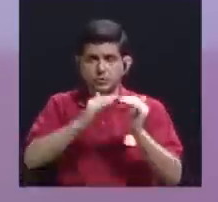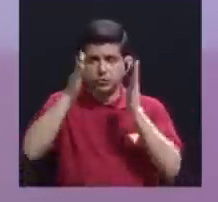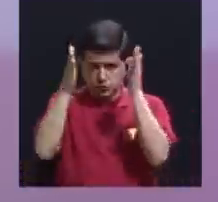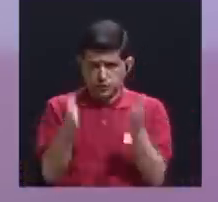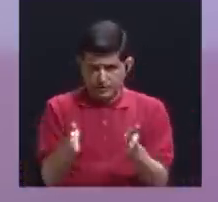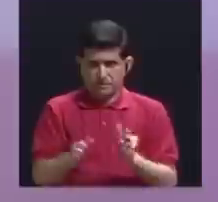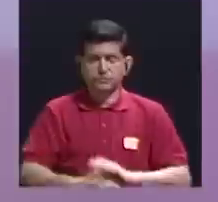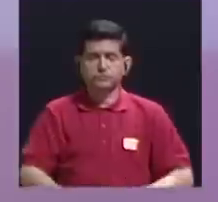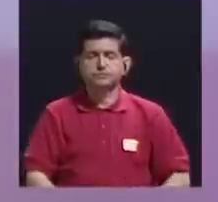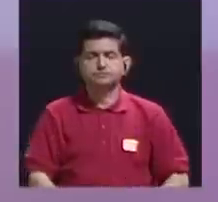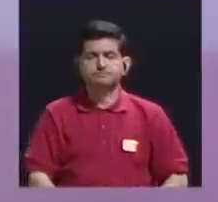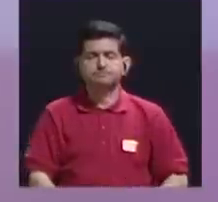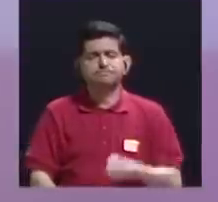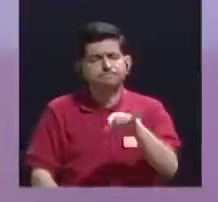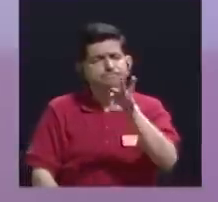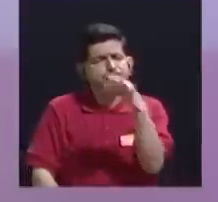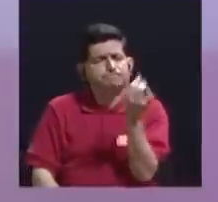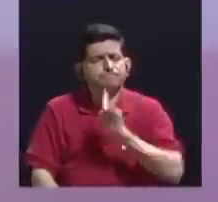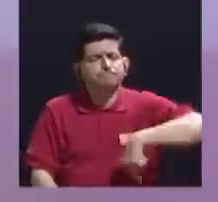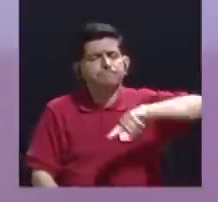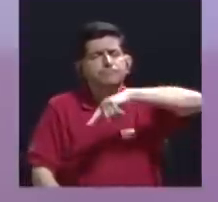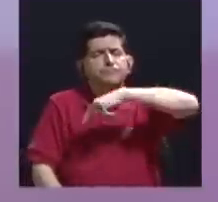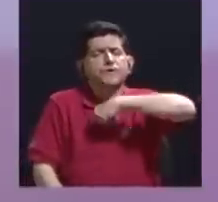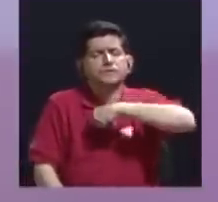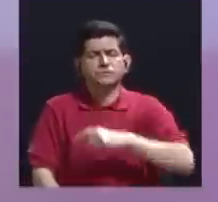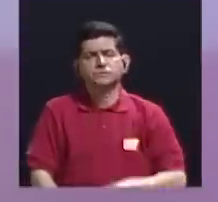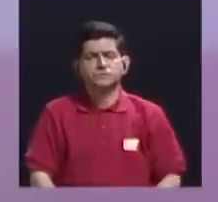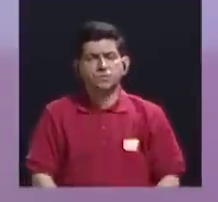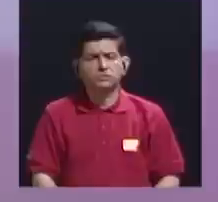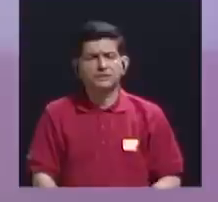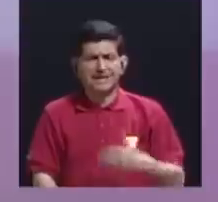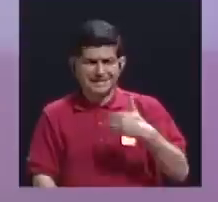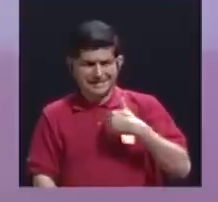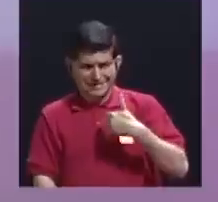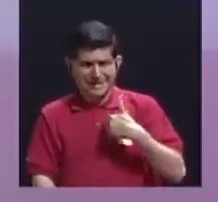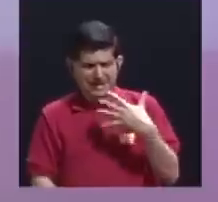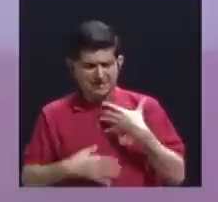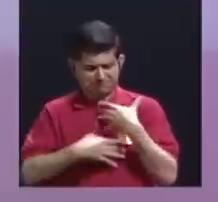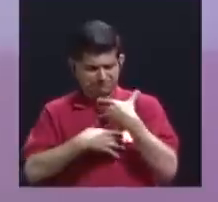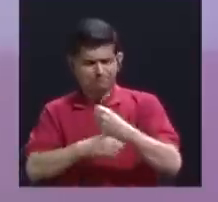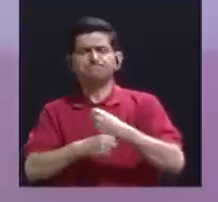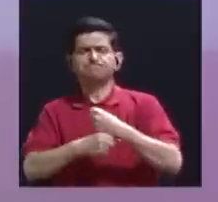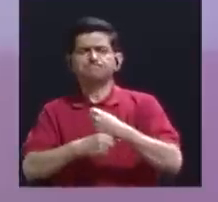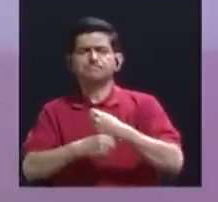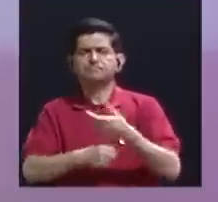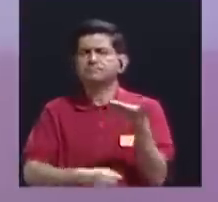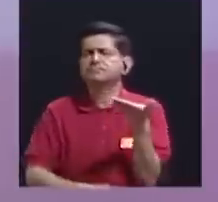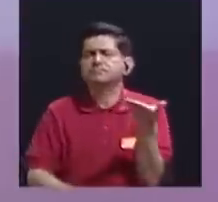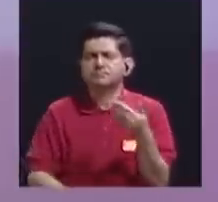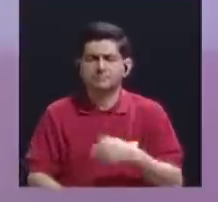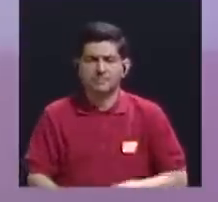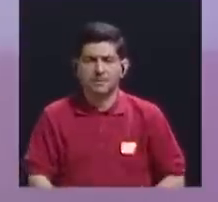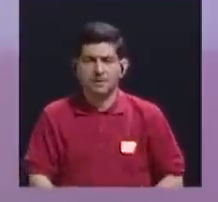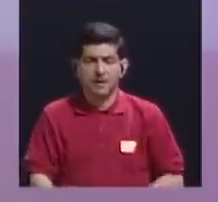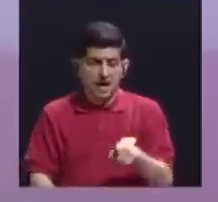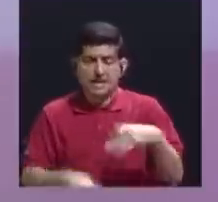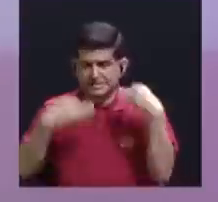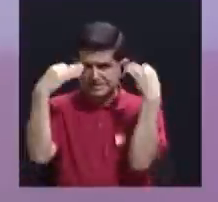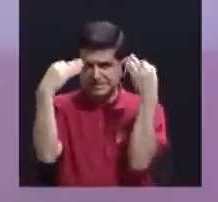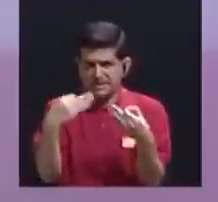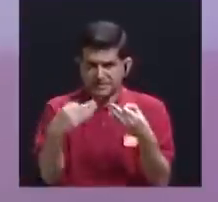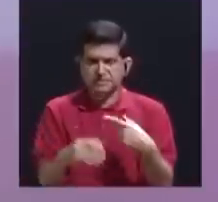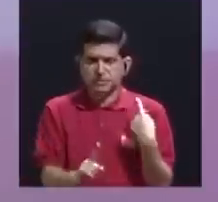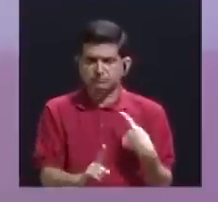en ese sentido nosotros tenemos confianza de que este dictamen